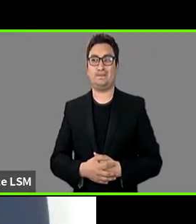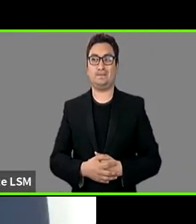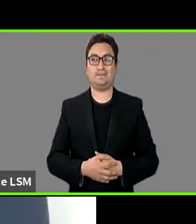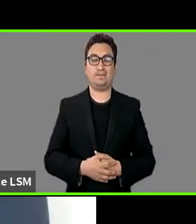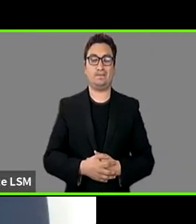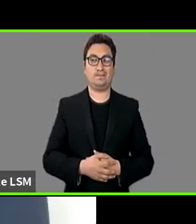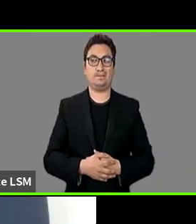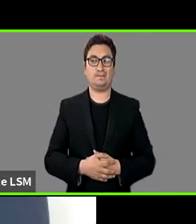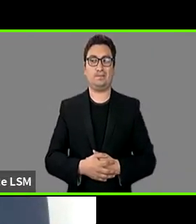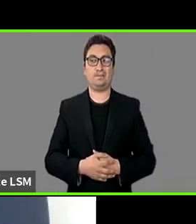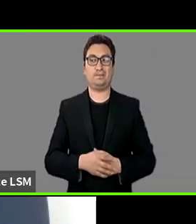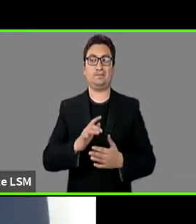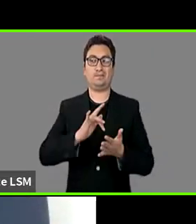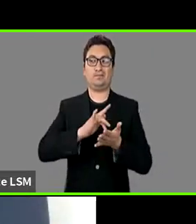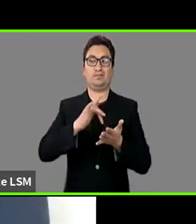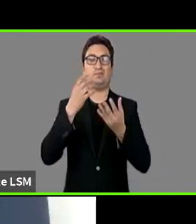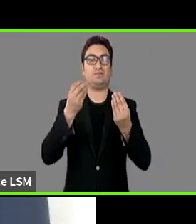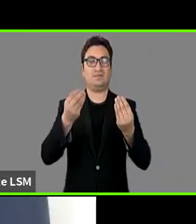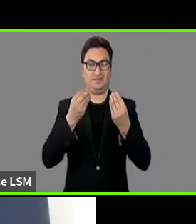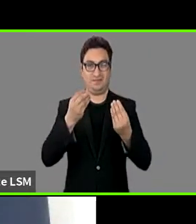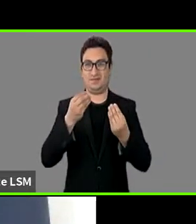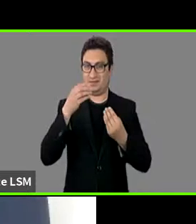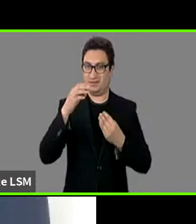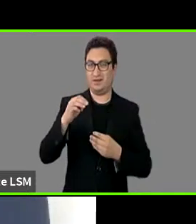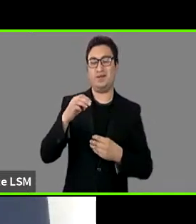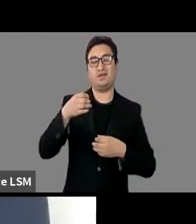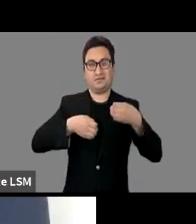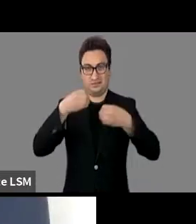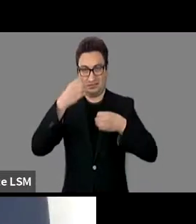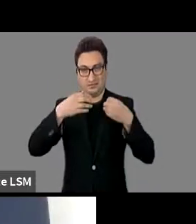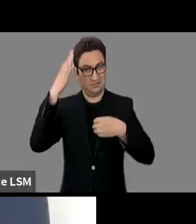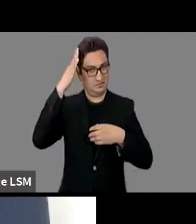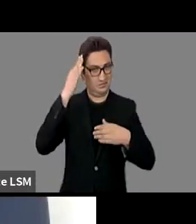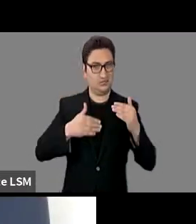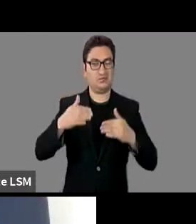Muchísimas gracias, magistrado. De esto podemos